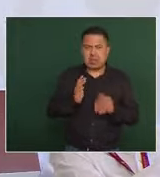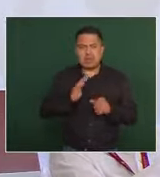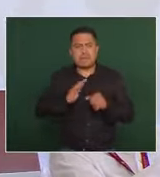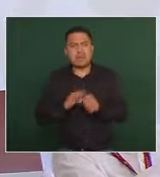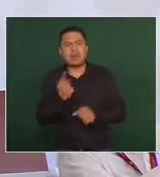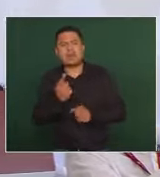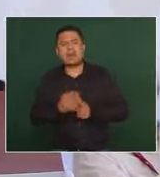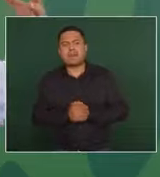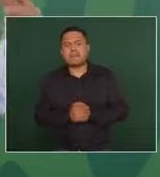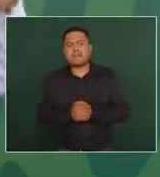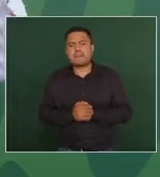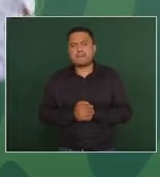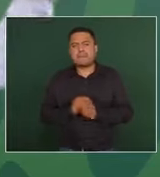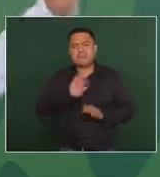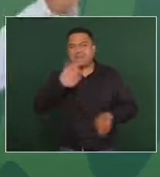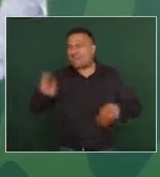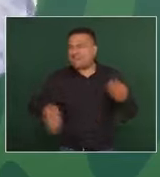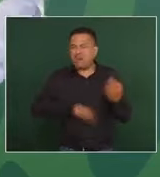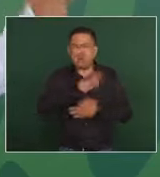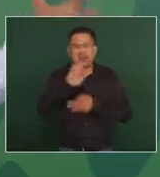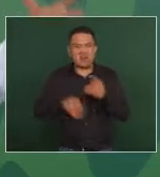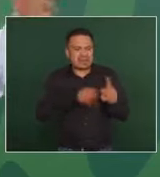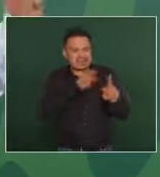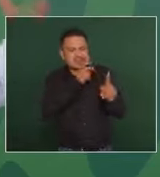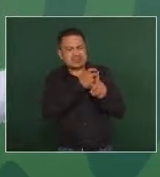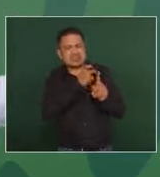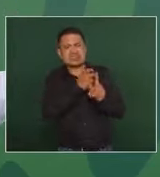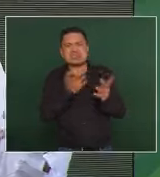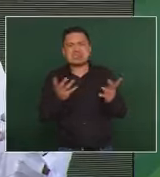porque todo esto lo arman